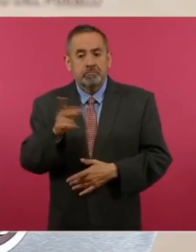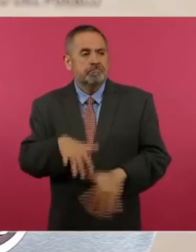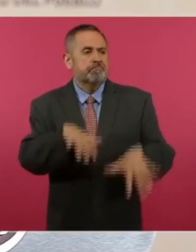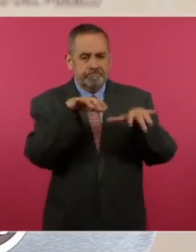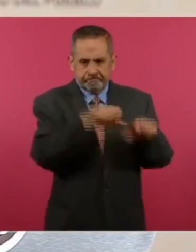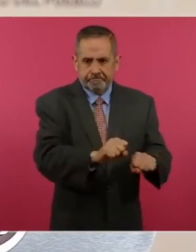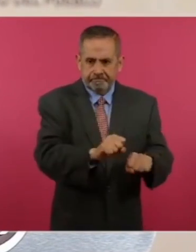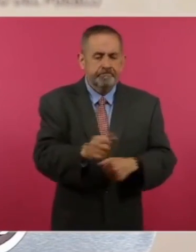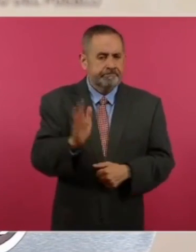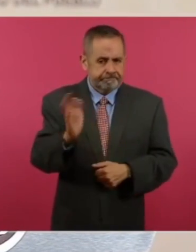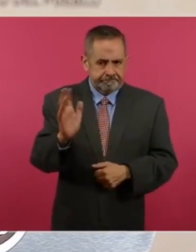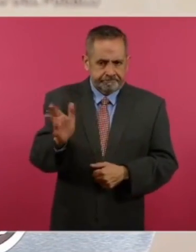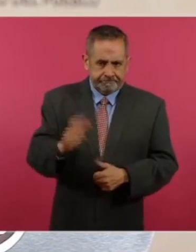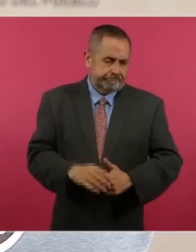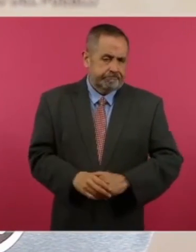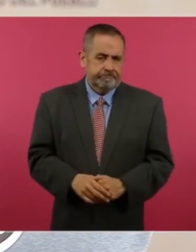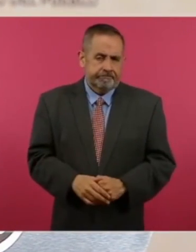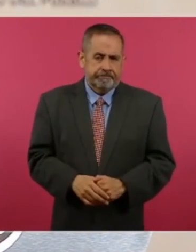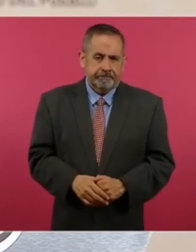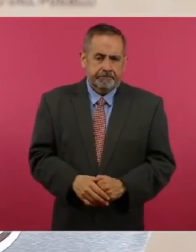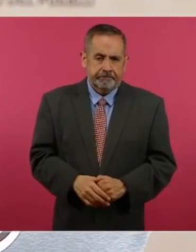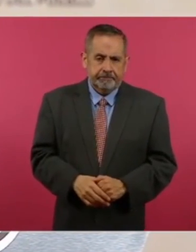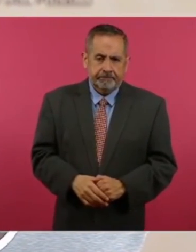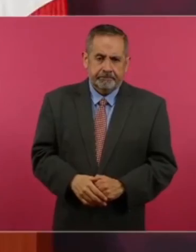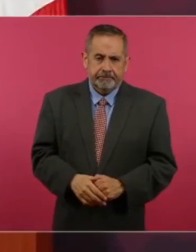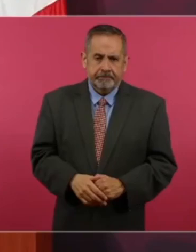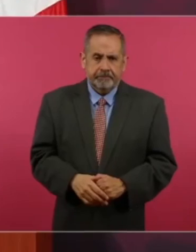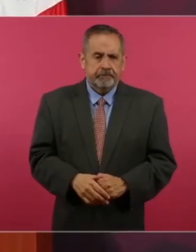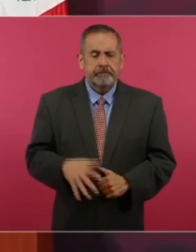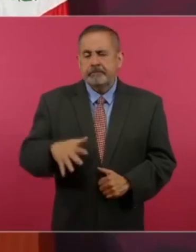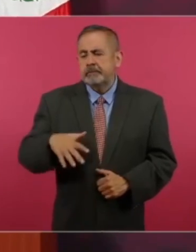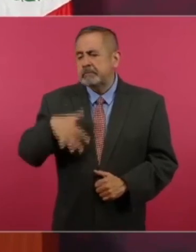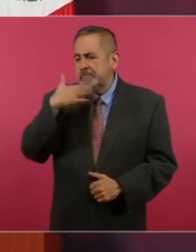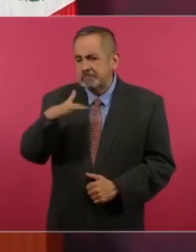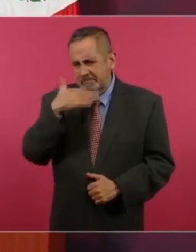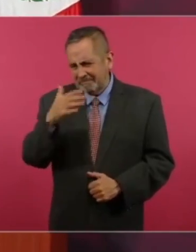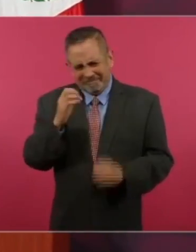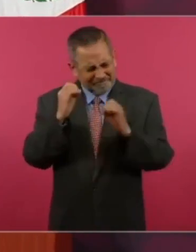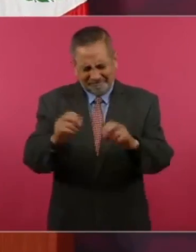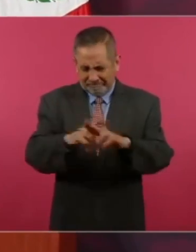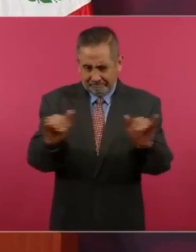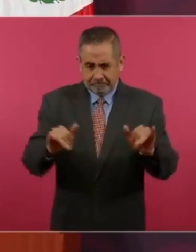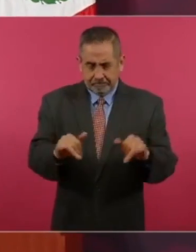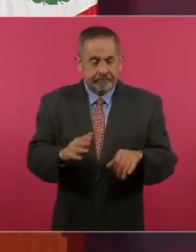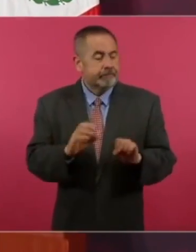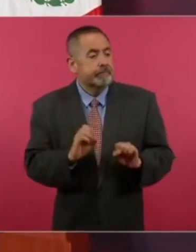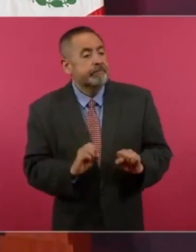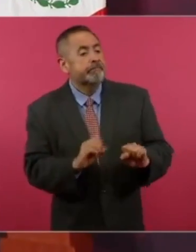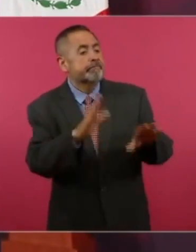se actúa, es cero corrupción, cero